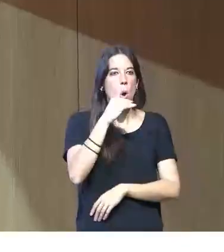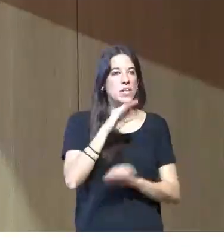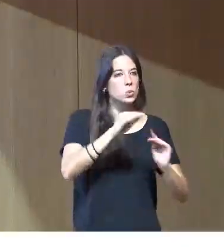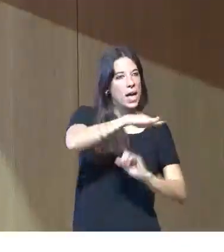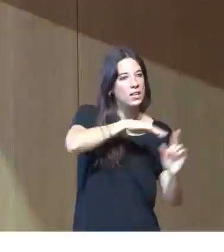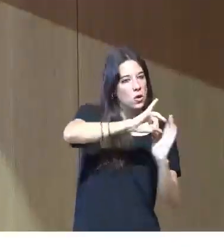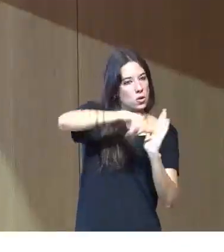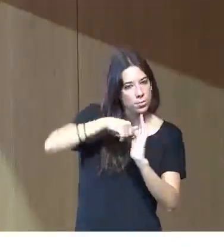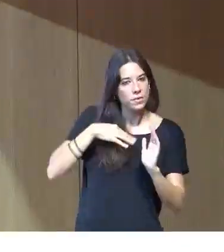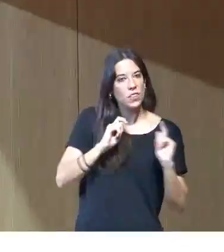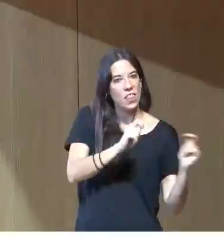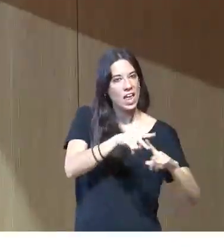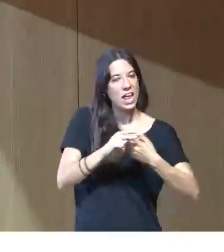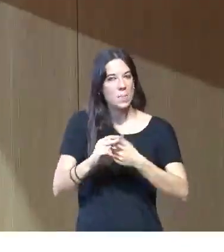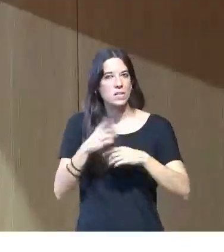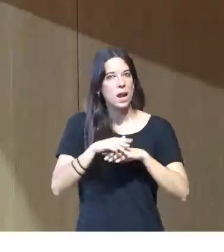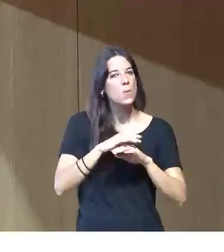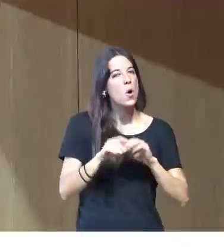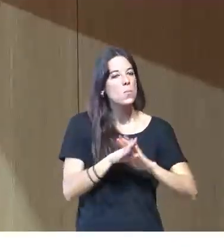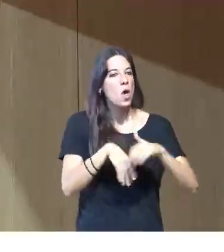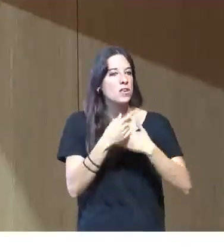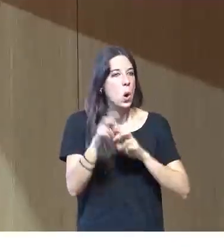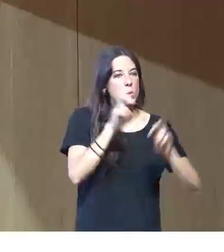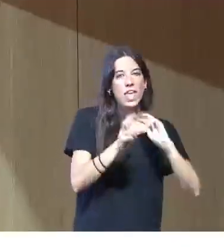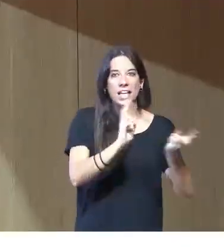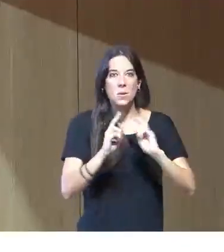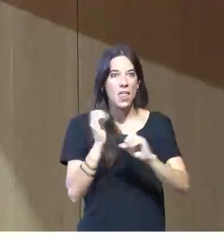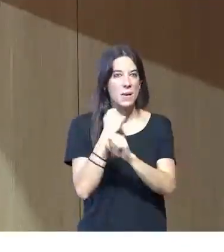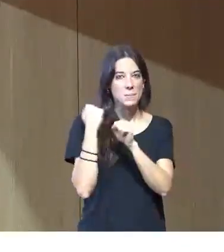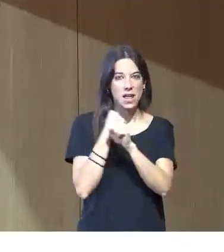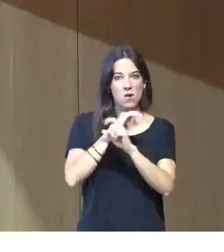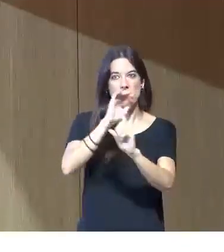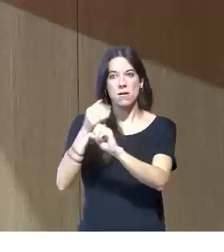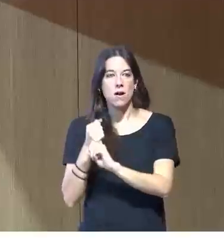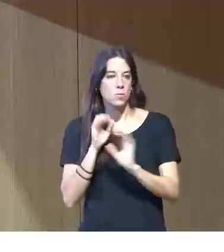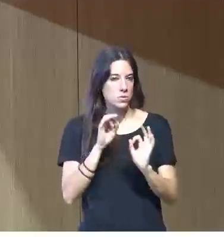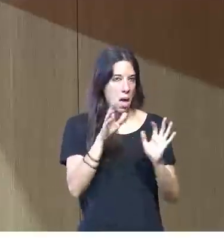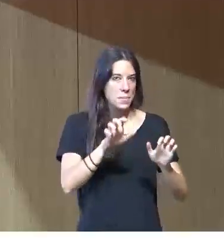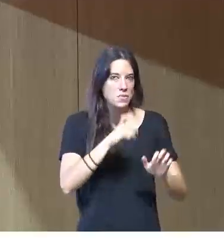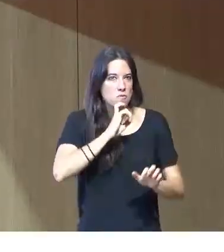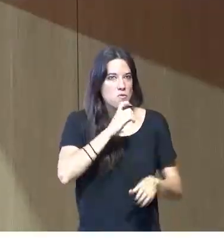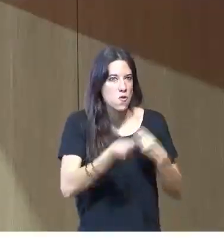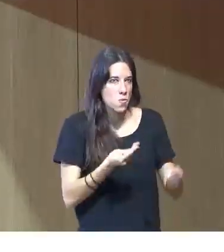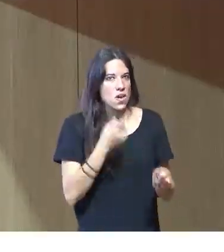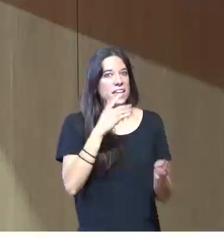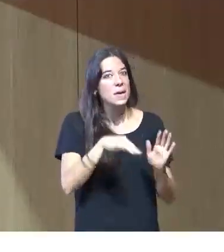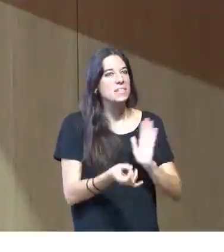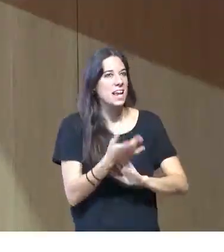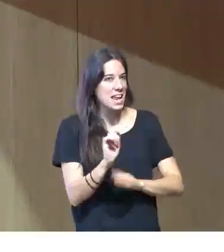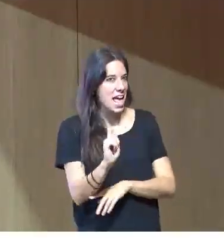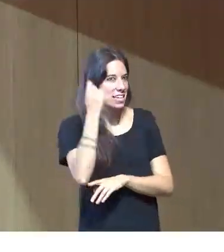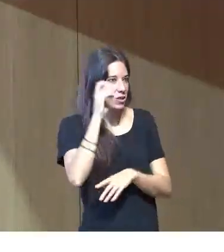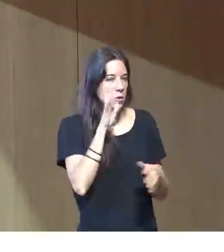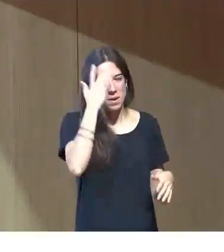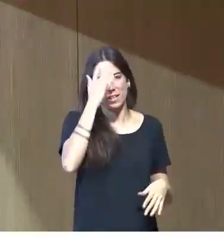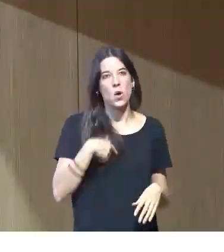emprender el proceso de búsqueda activa de empleo no y que este proceso fuese un éxito porque al final si la si tú emprendes tu búsqueda Pero